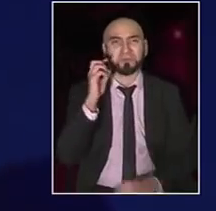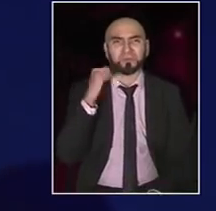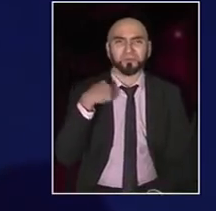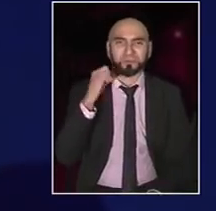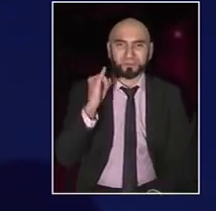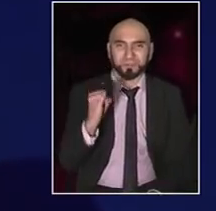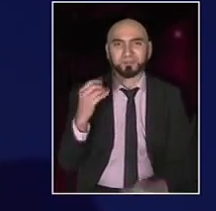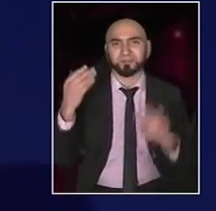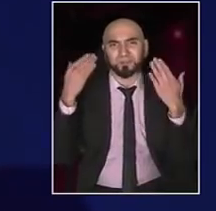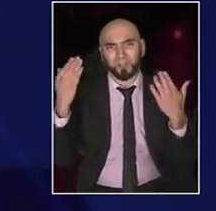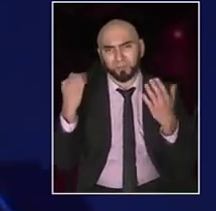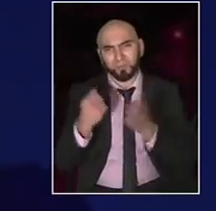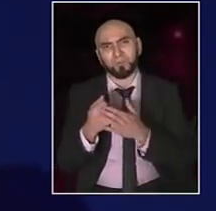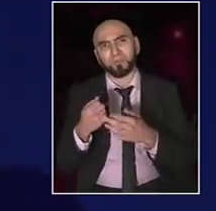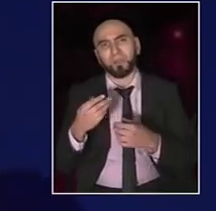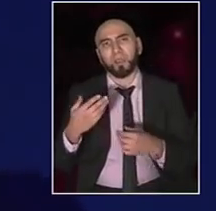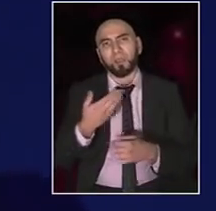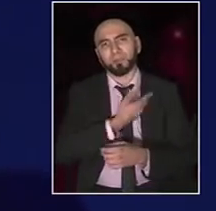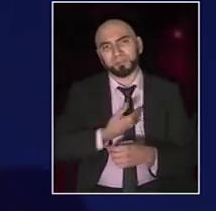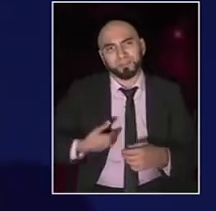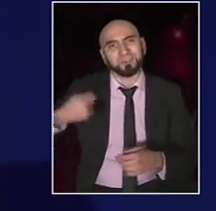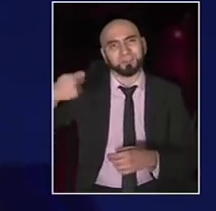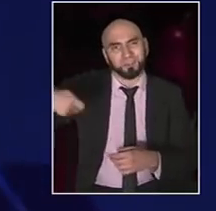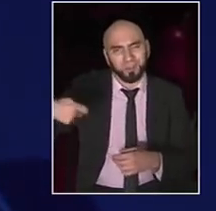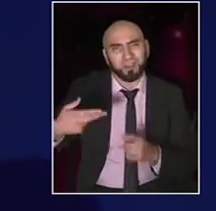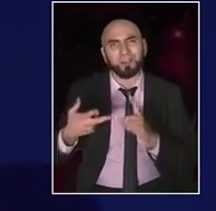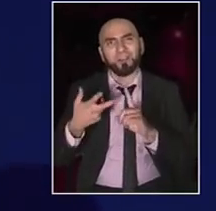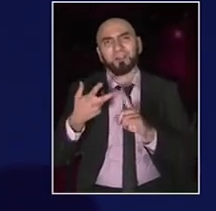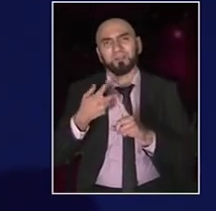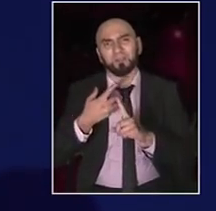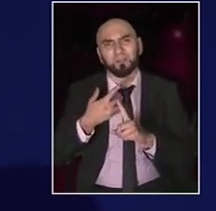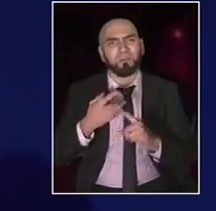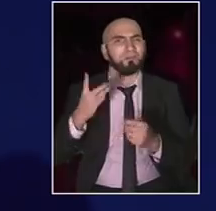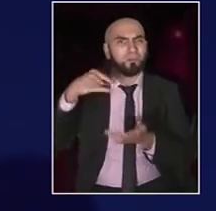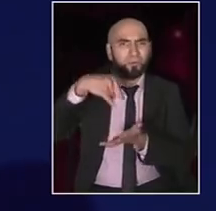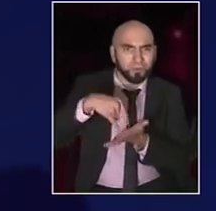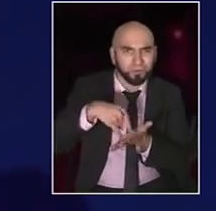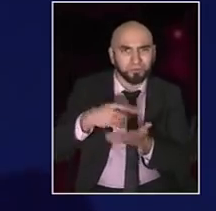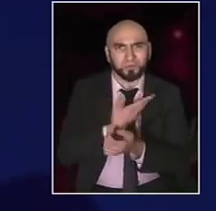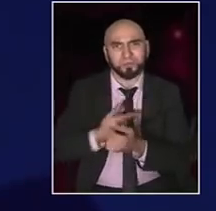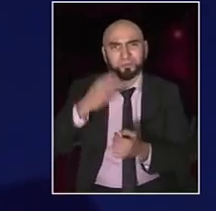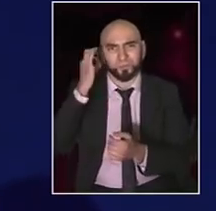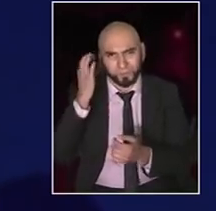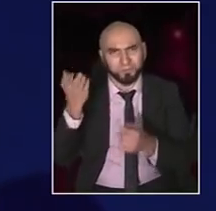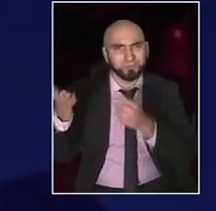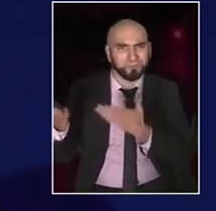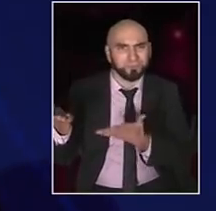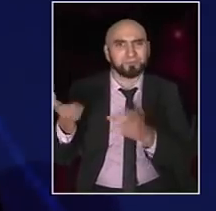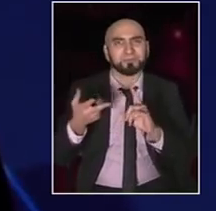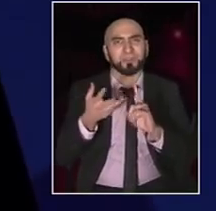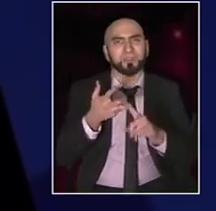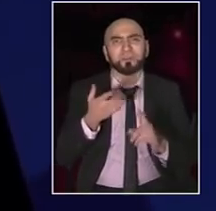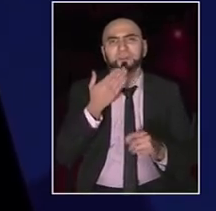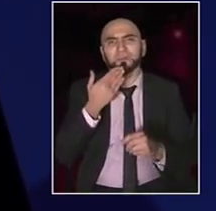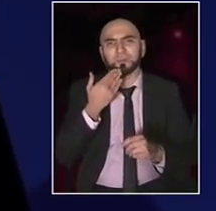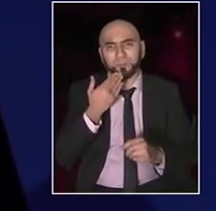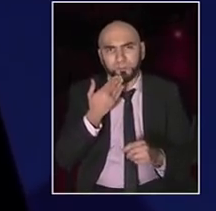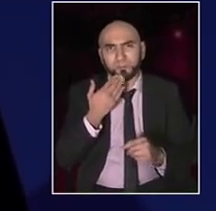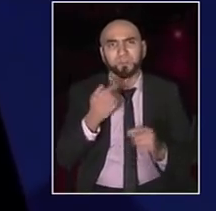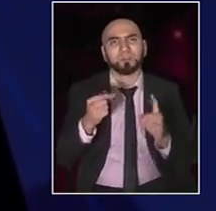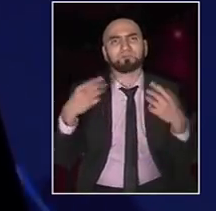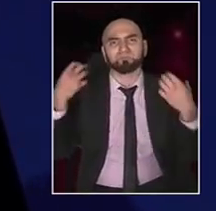al presidente del Senado, el senador Carlos Montes, a la presidenta de la Cámara, la señora Maya Fernández, al señor Contralor General